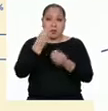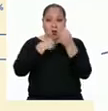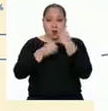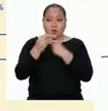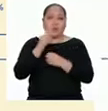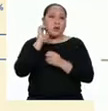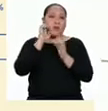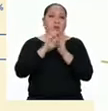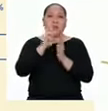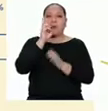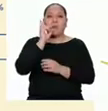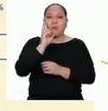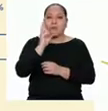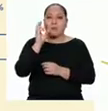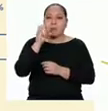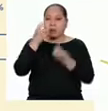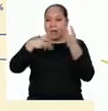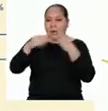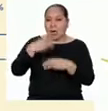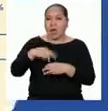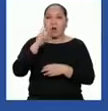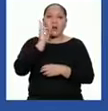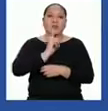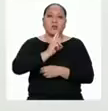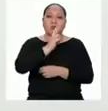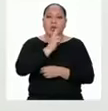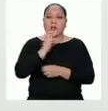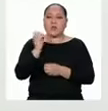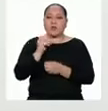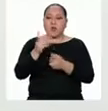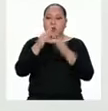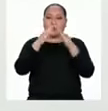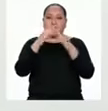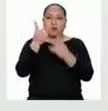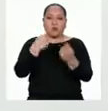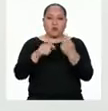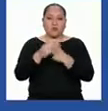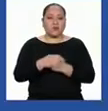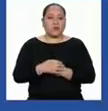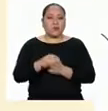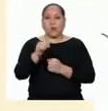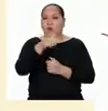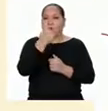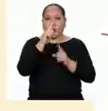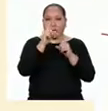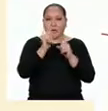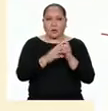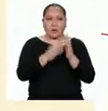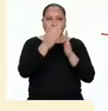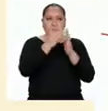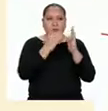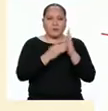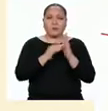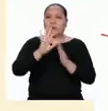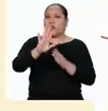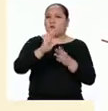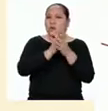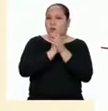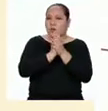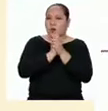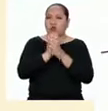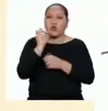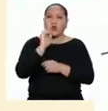mercados, restaurantes y o centros comerciales. ¿Cuál es nuestra siguiente pregunta? ¿Sus amigos o familiares